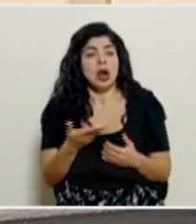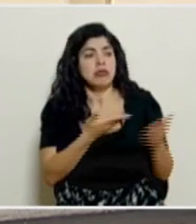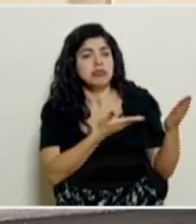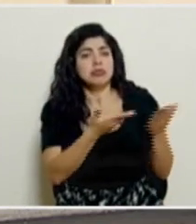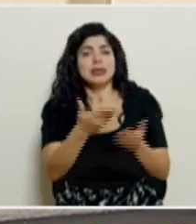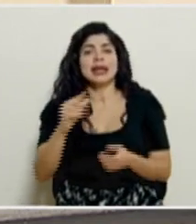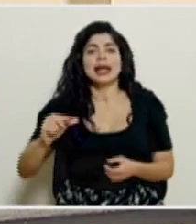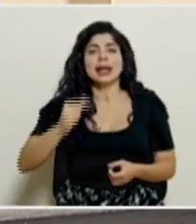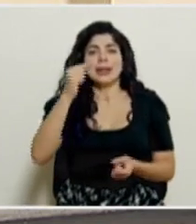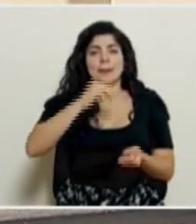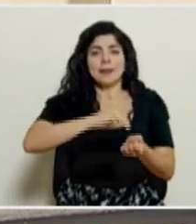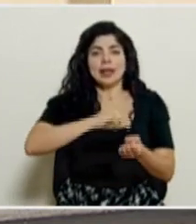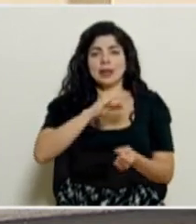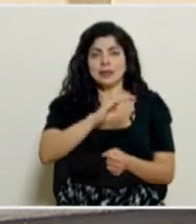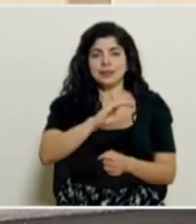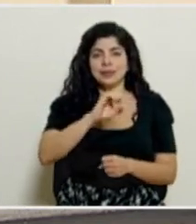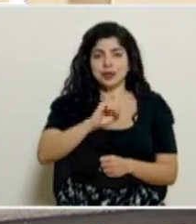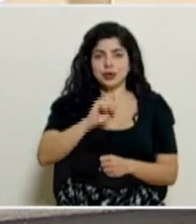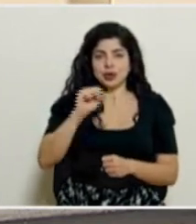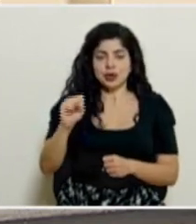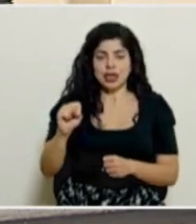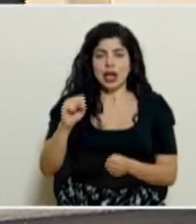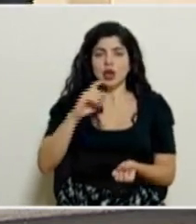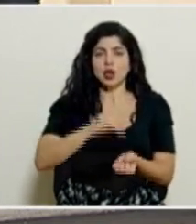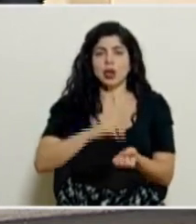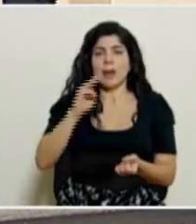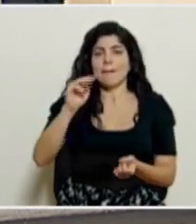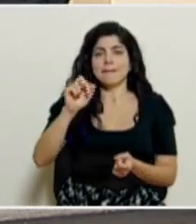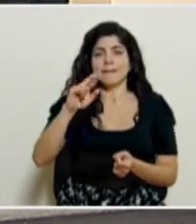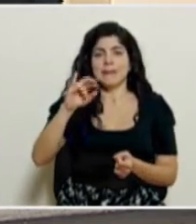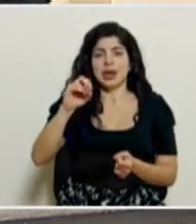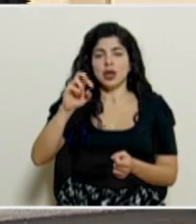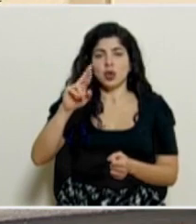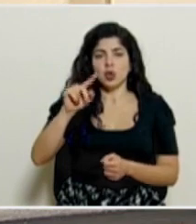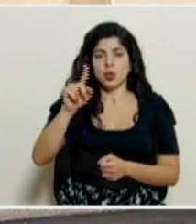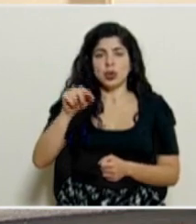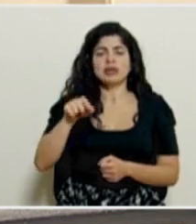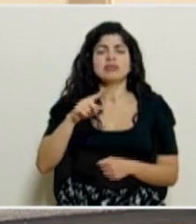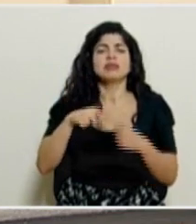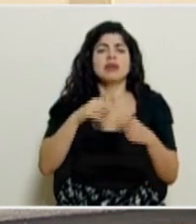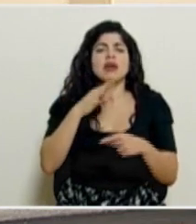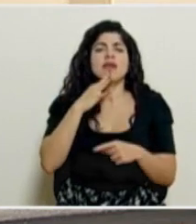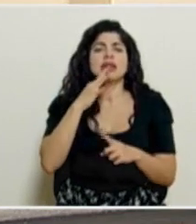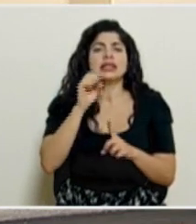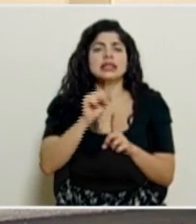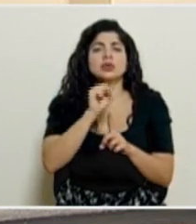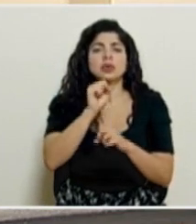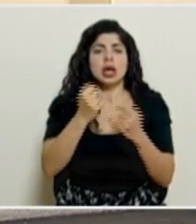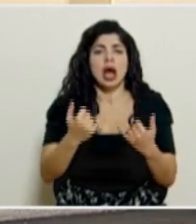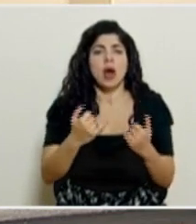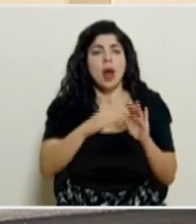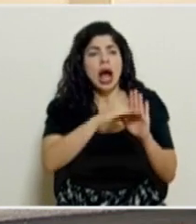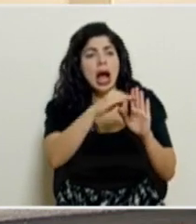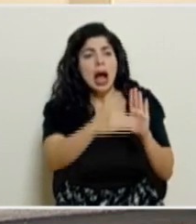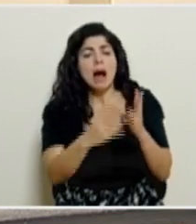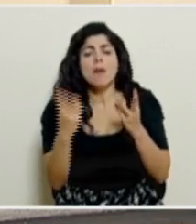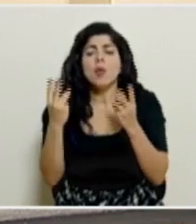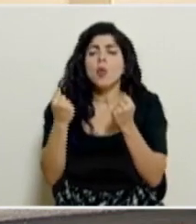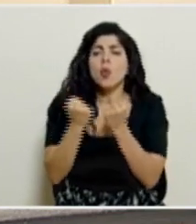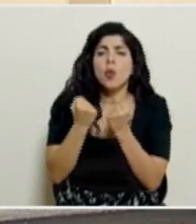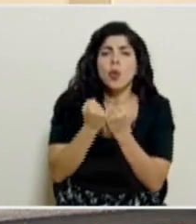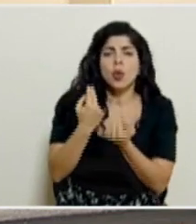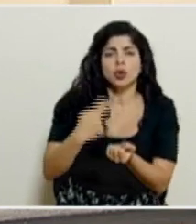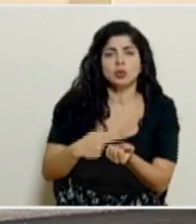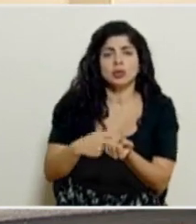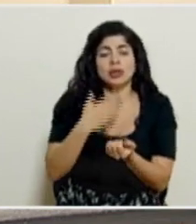el gerente médico de la Caja Costarricense de Seguro Social, el doctor Mario Ruiz, se va a referir sobre la situación de camas y ocupación hospitalaria.